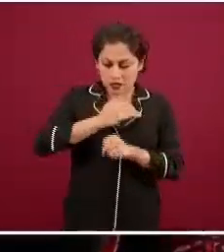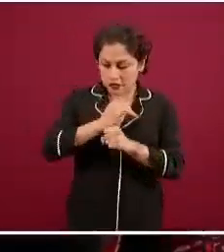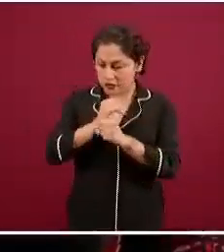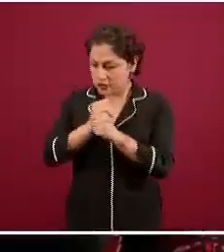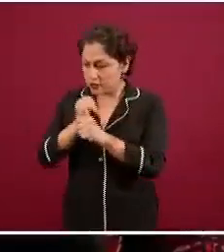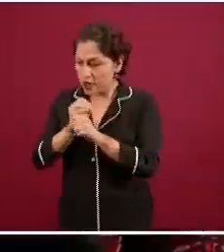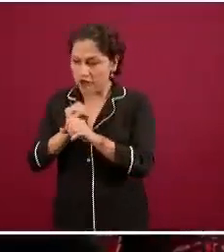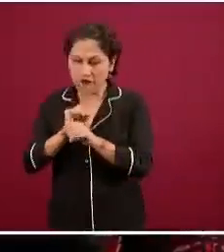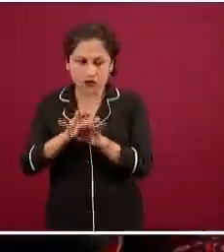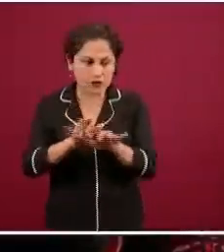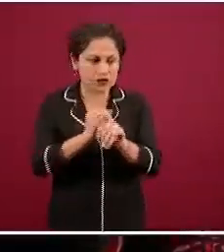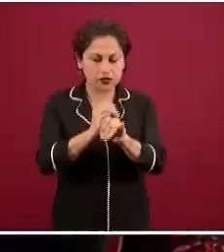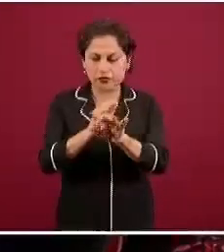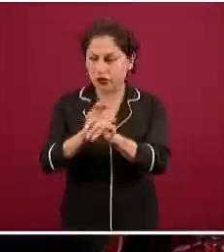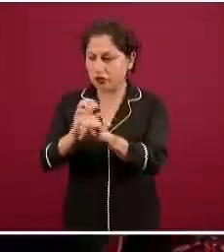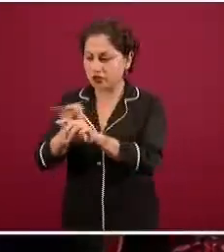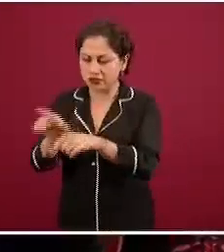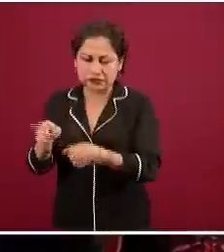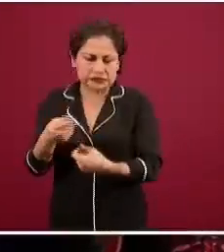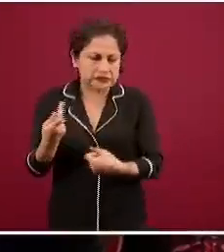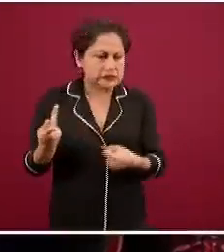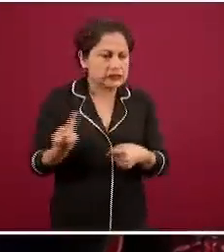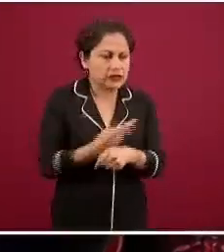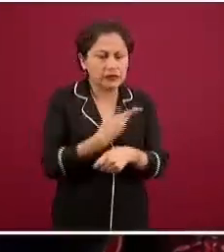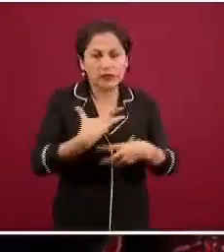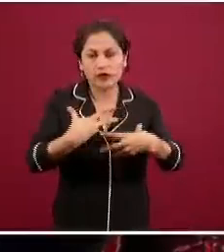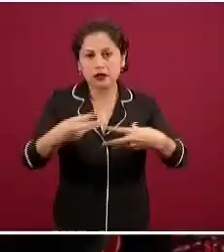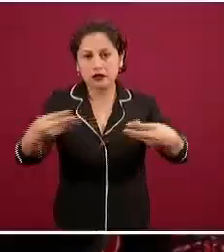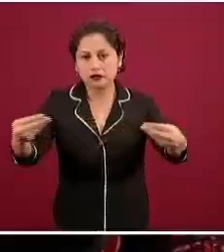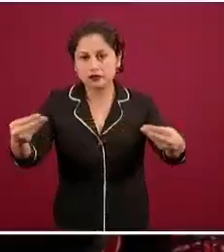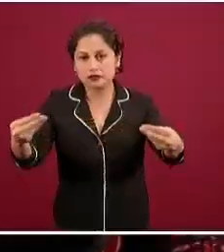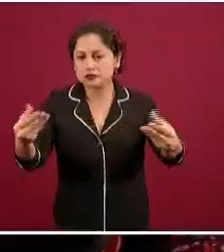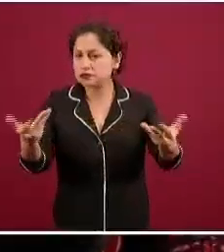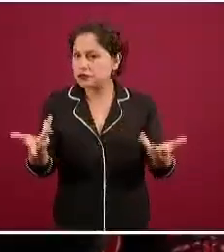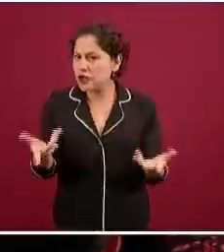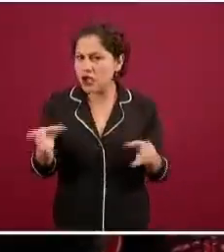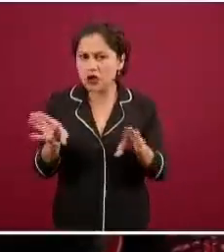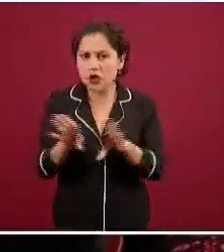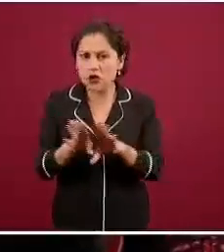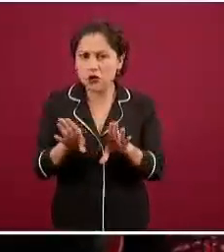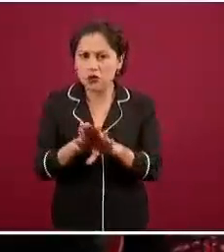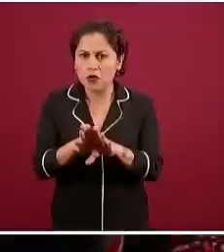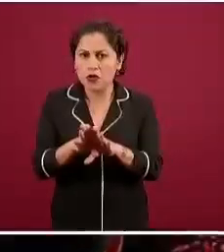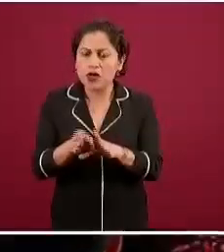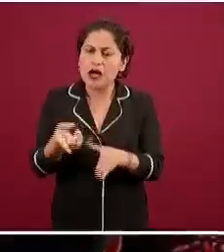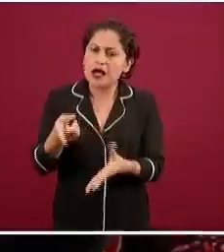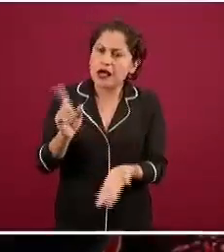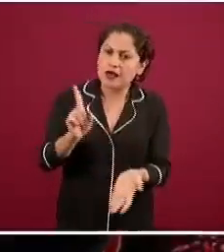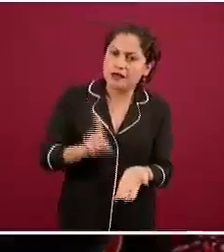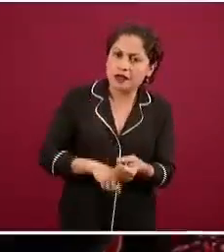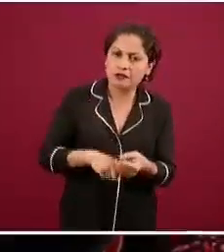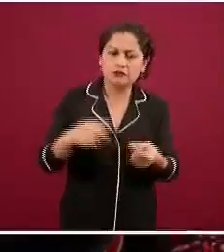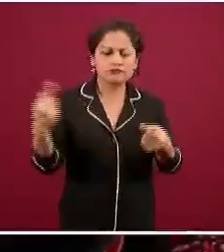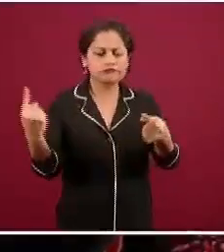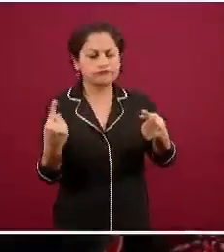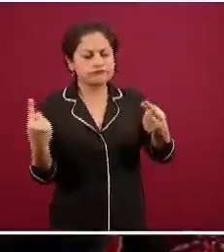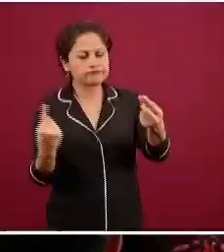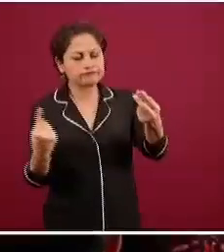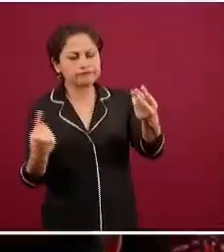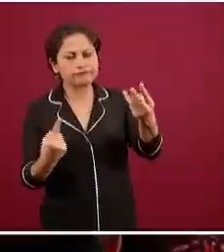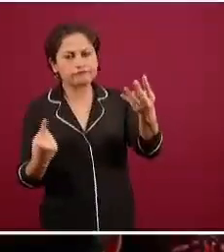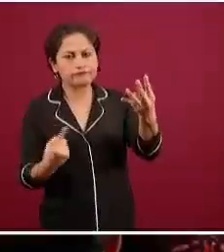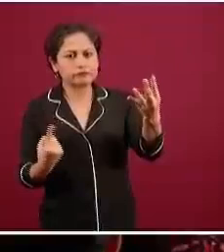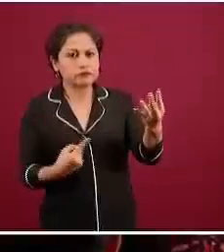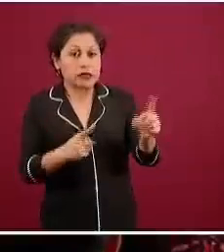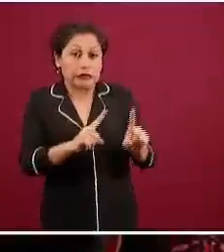epidemia. Y el comportamiento tiene que ver con muchos elementos que provienen de la observación